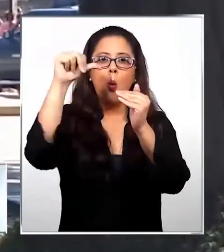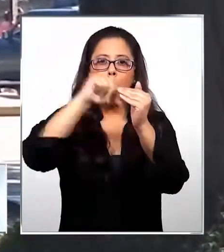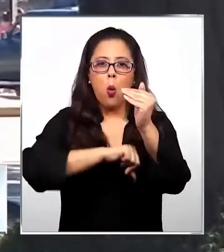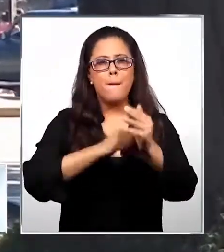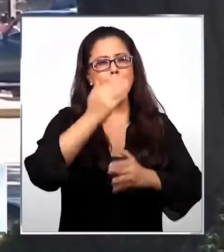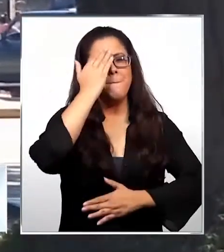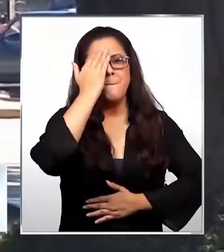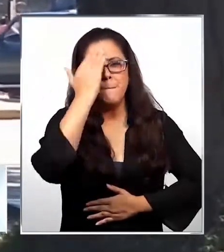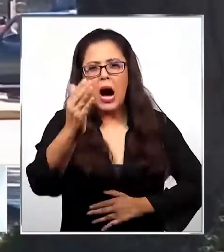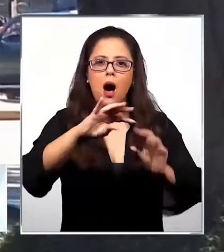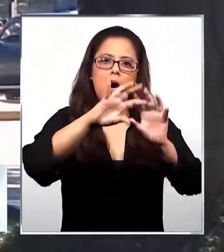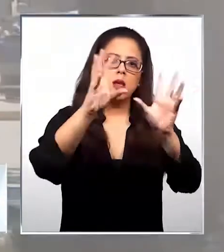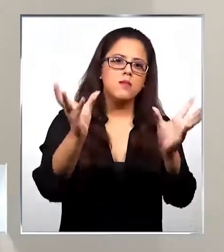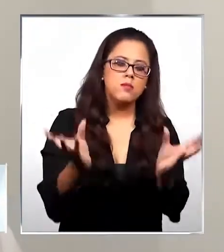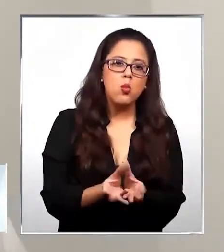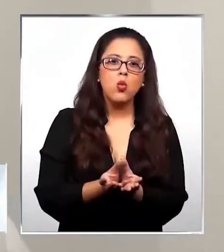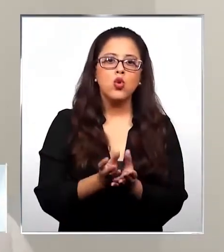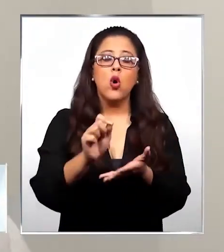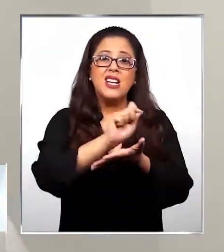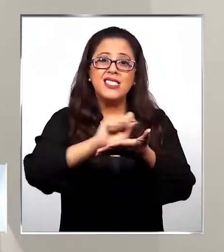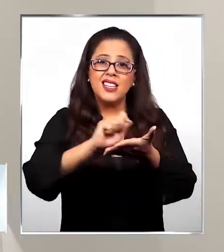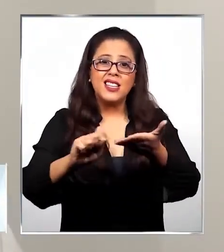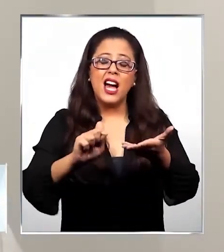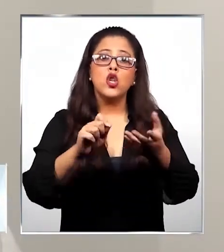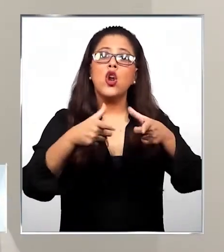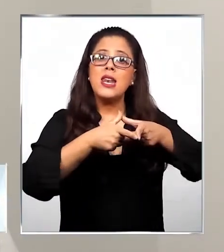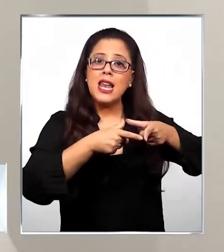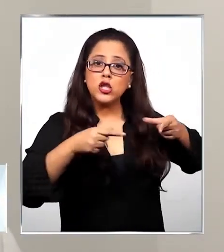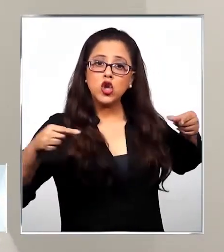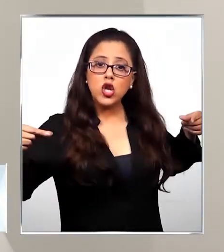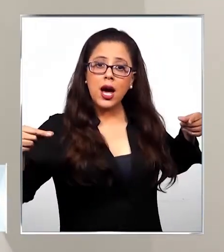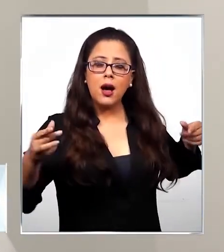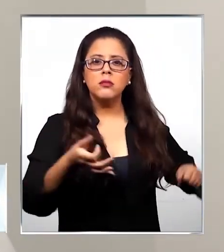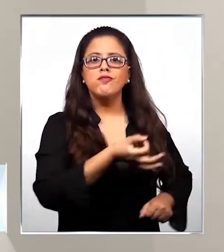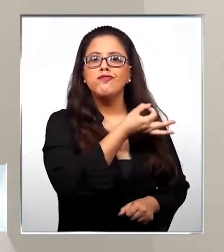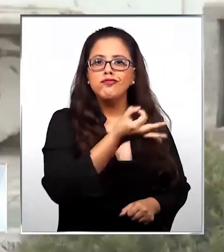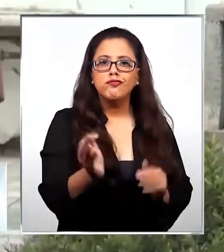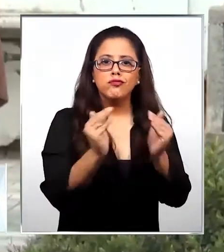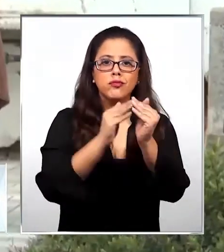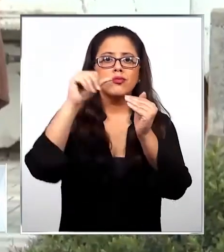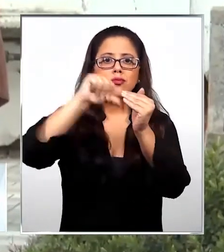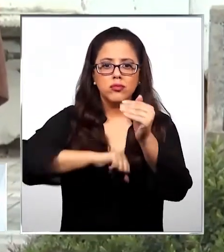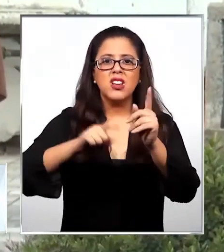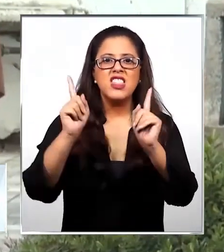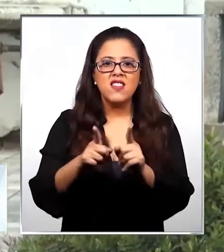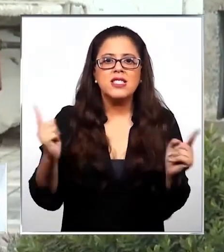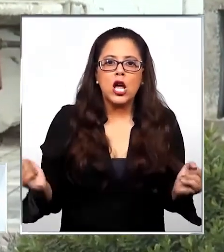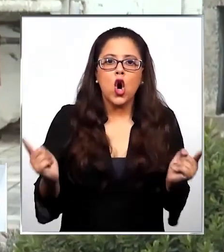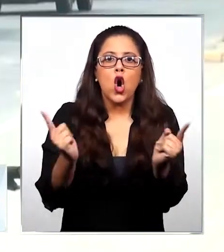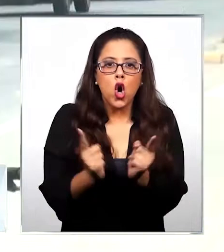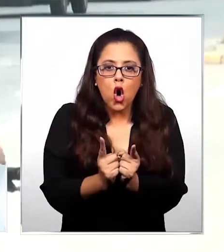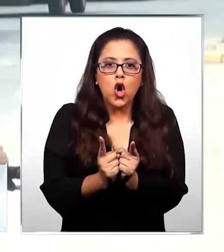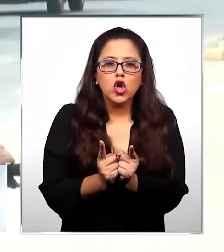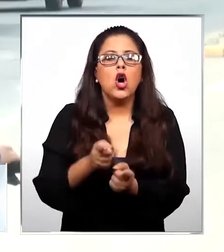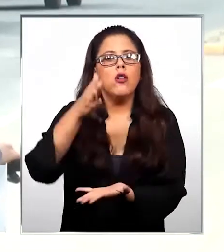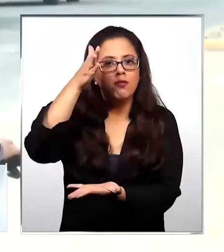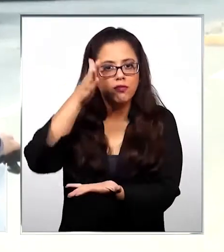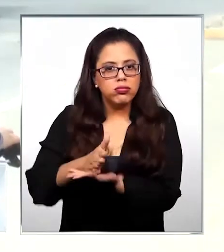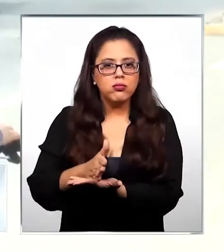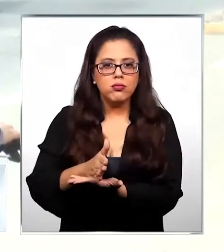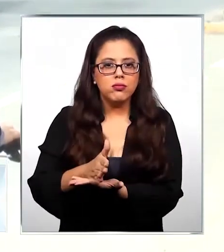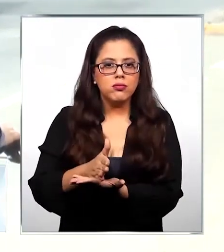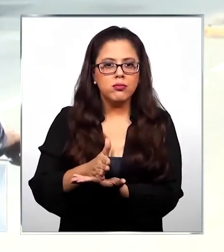cuarentenas más malas del mundo. El secretario nacional, José Miguel Bernucci, dice que las cuarentenas deben ser más cortas y